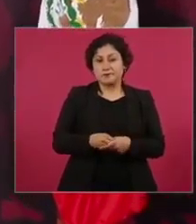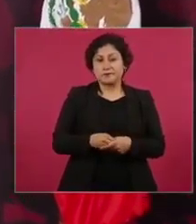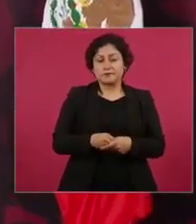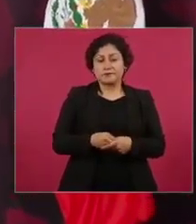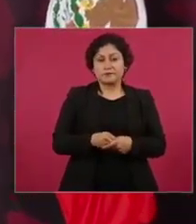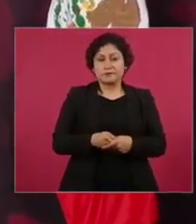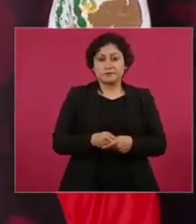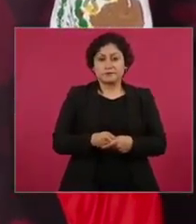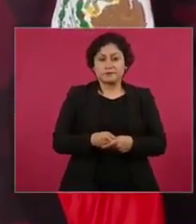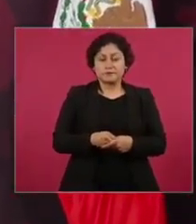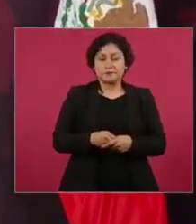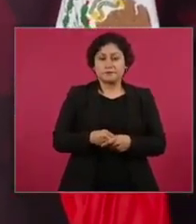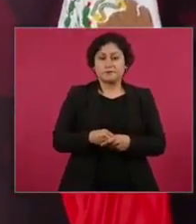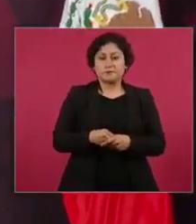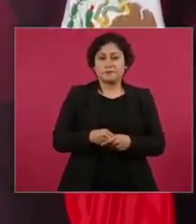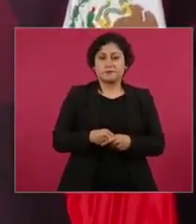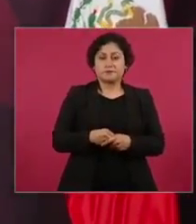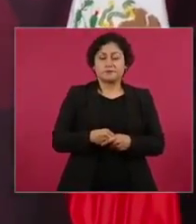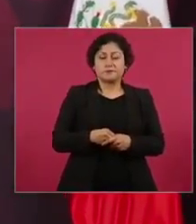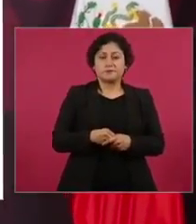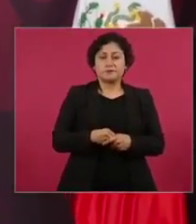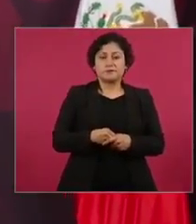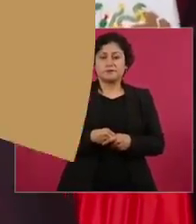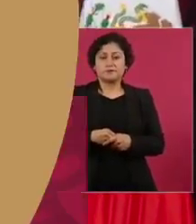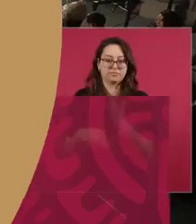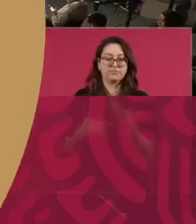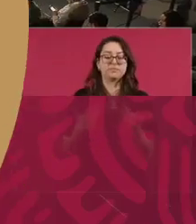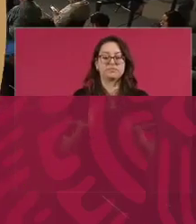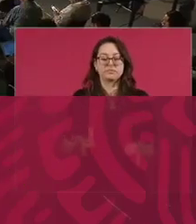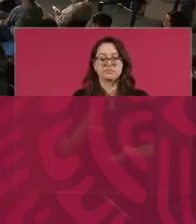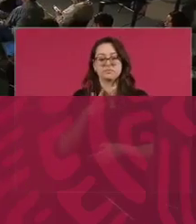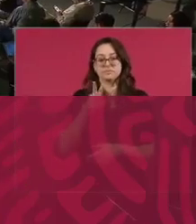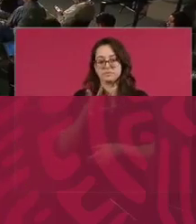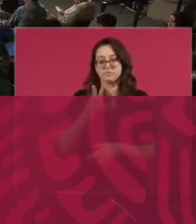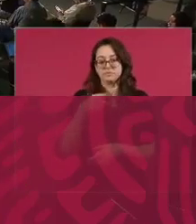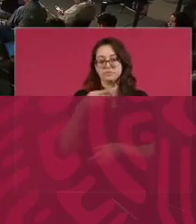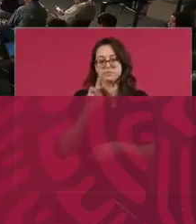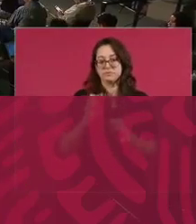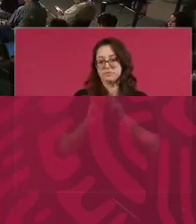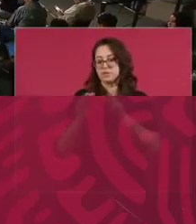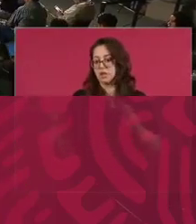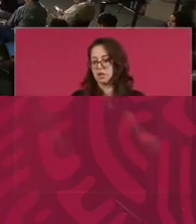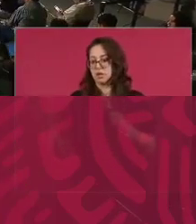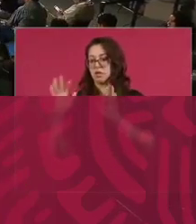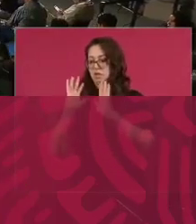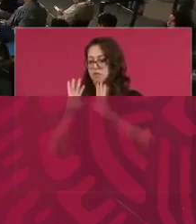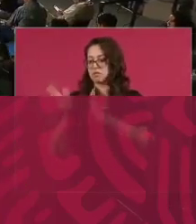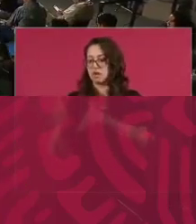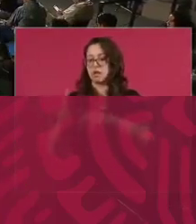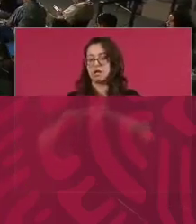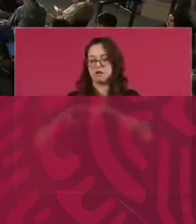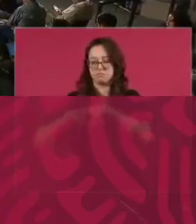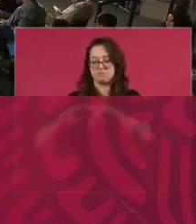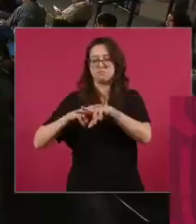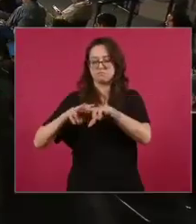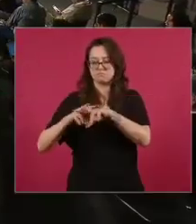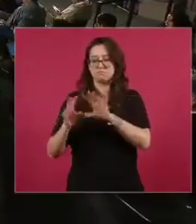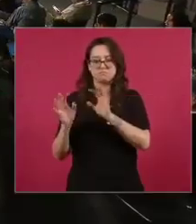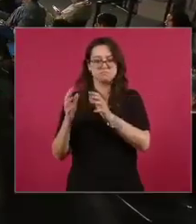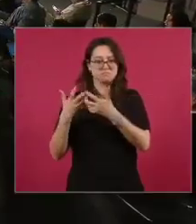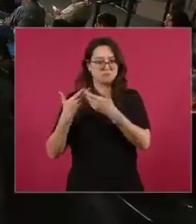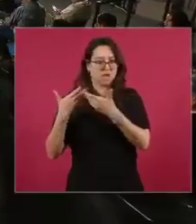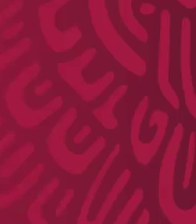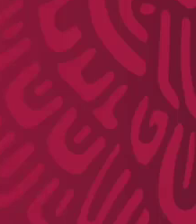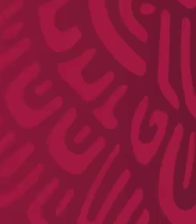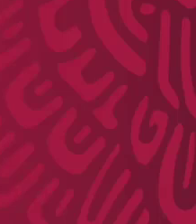una segunda etapa. El jefe del Ejecutivo anunció la adquisición de nuevas plantas eléctricas que